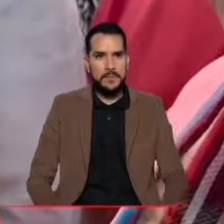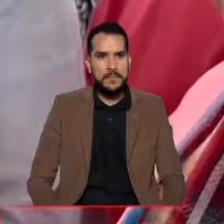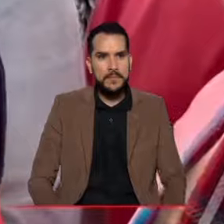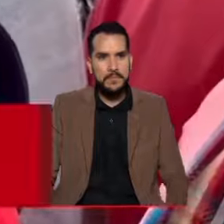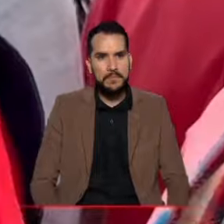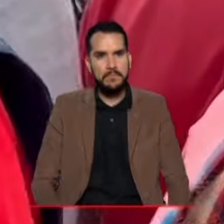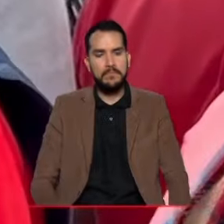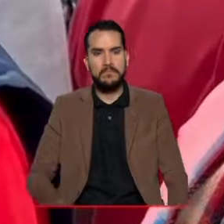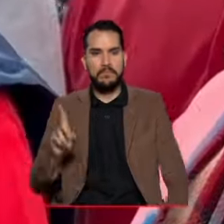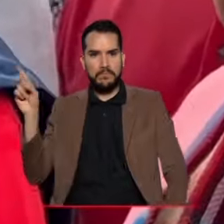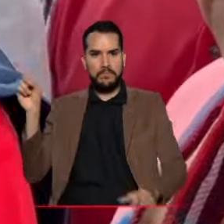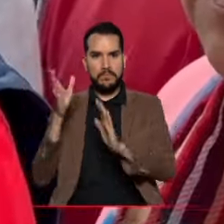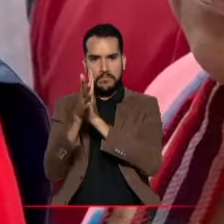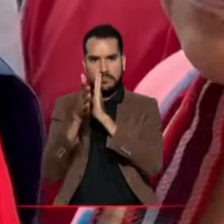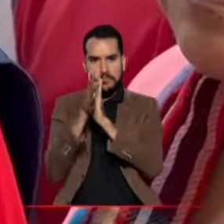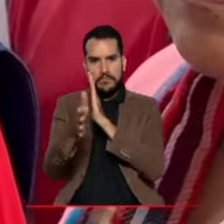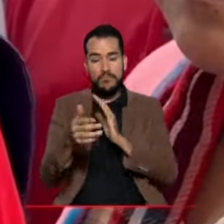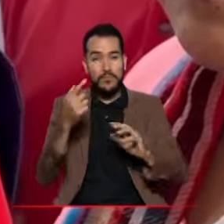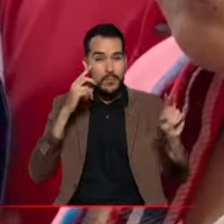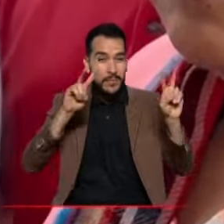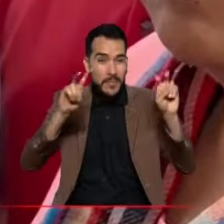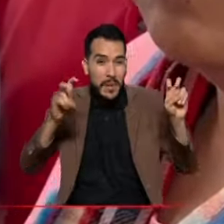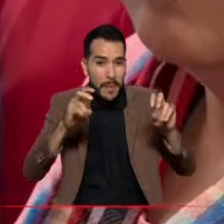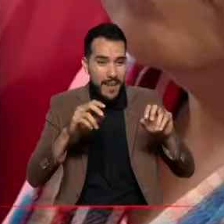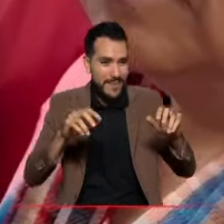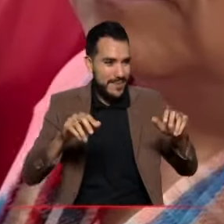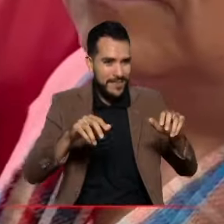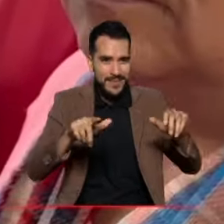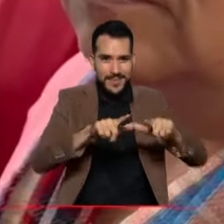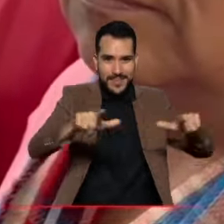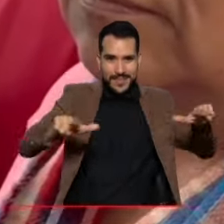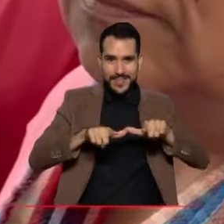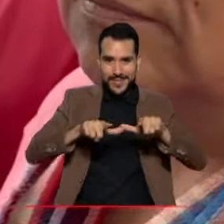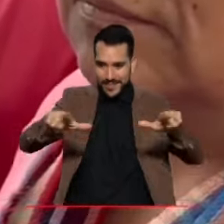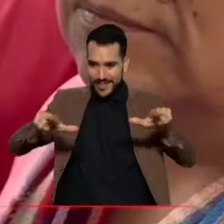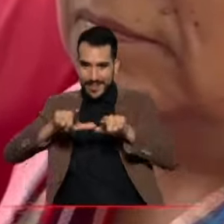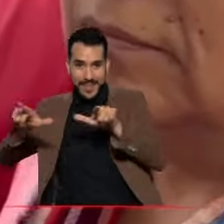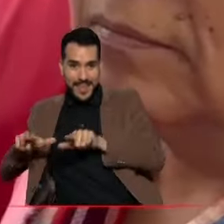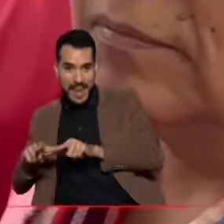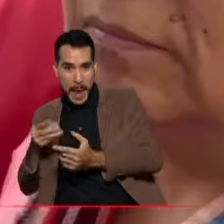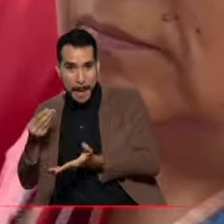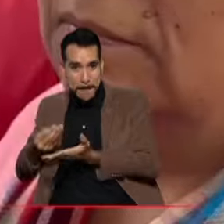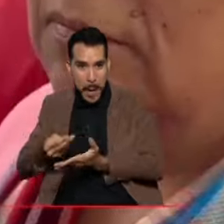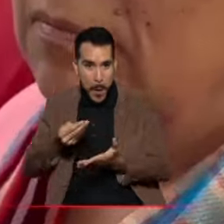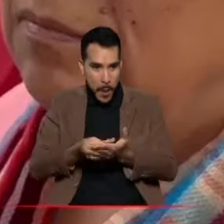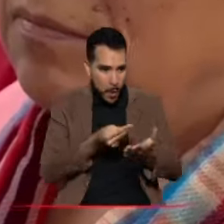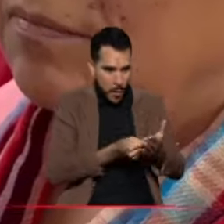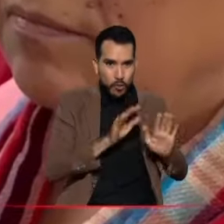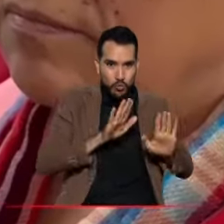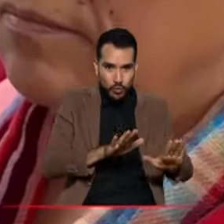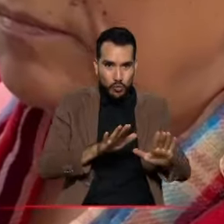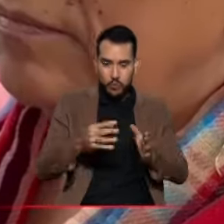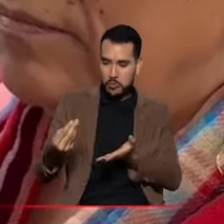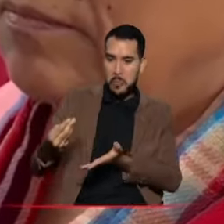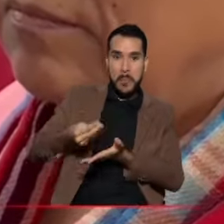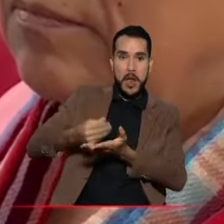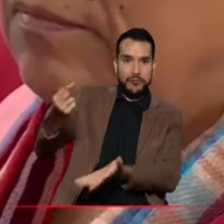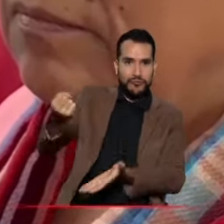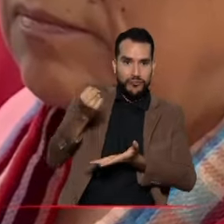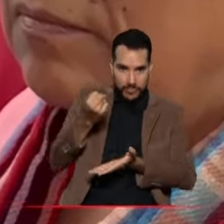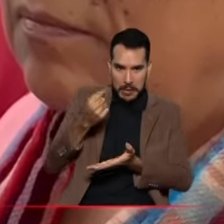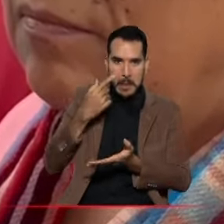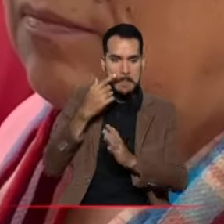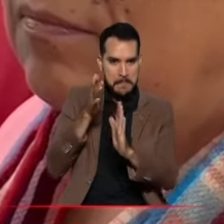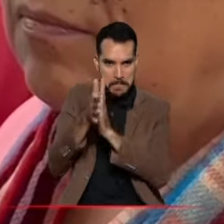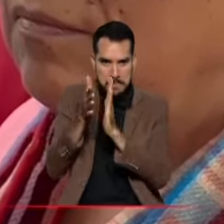Hay un asunto sobre los pagos de los predios que tienen unas alertas de la Fideuprevisora. En esos predios, que son algunos, no son todos,